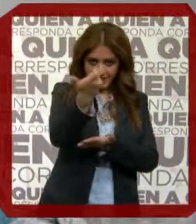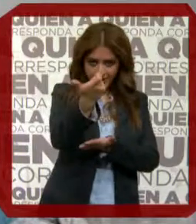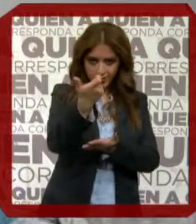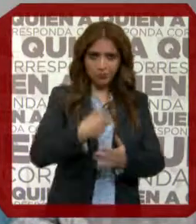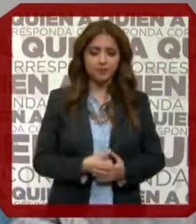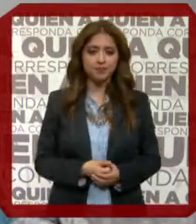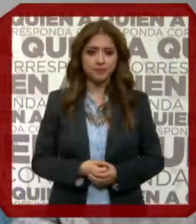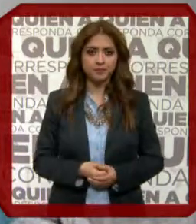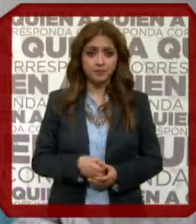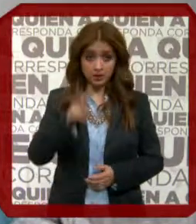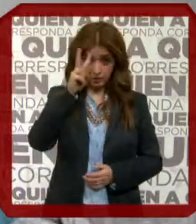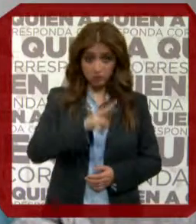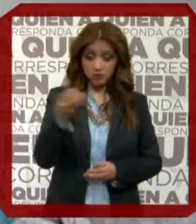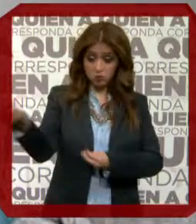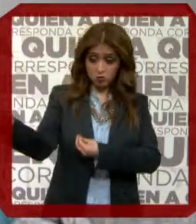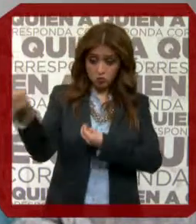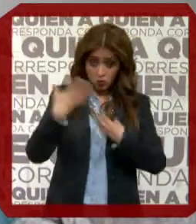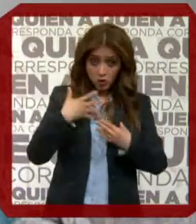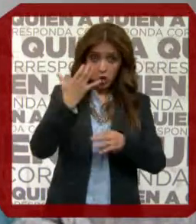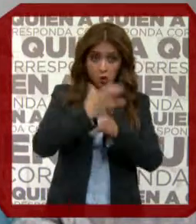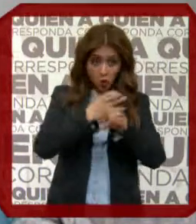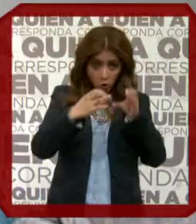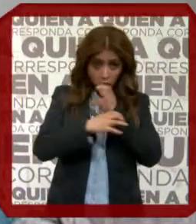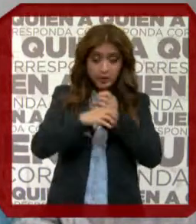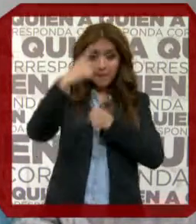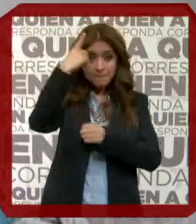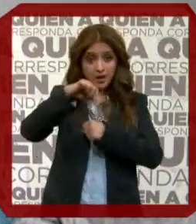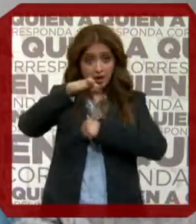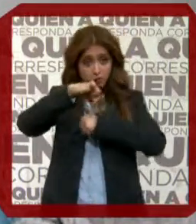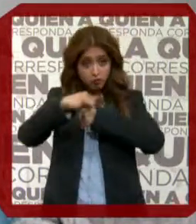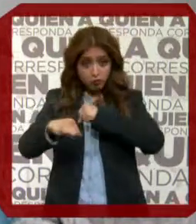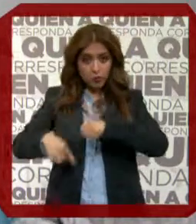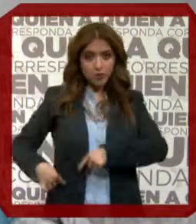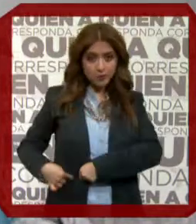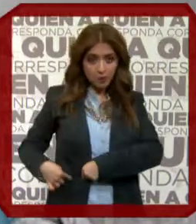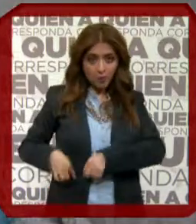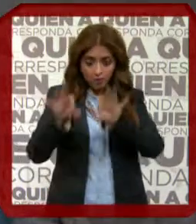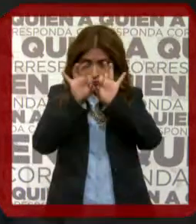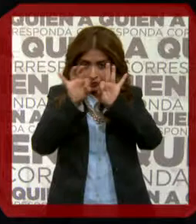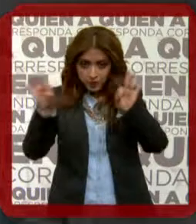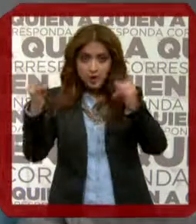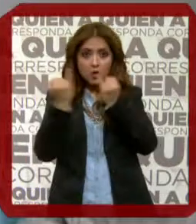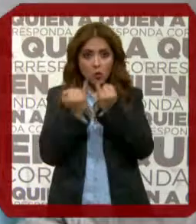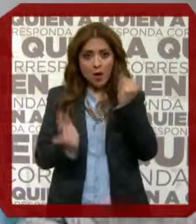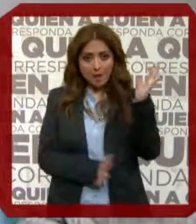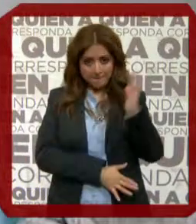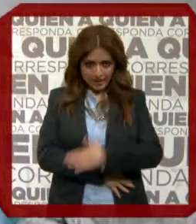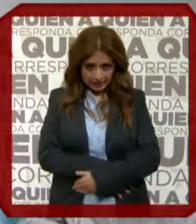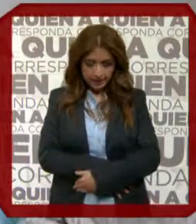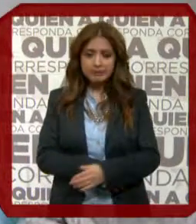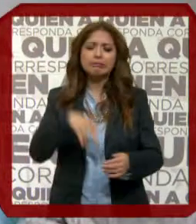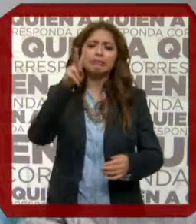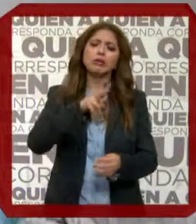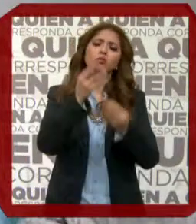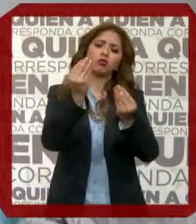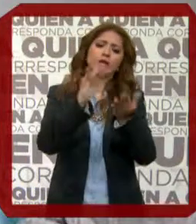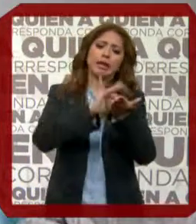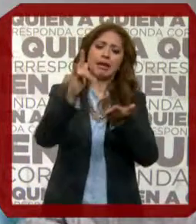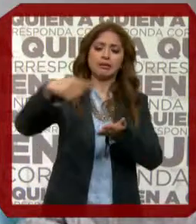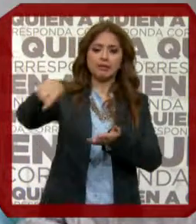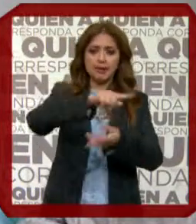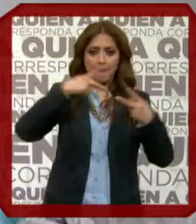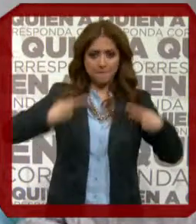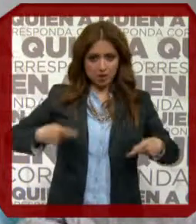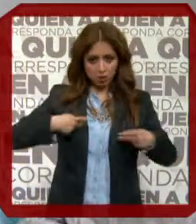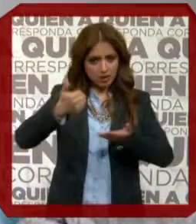cosas que le ocupa para su curación de la sonda y unos pañales gracias por su apoyo y